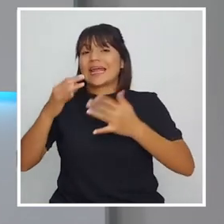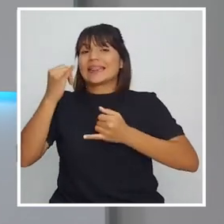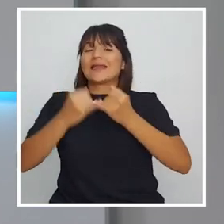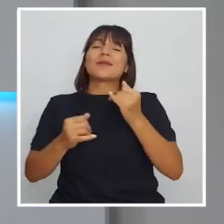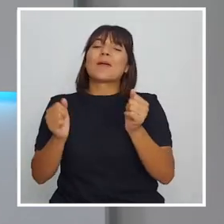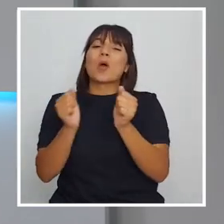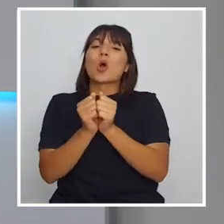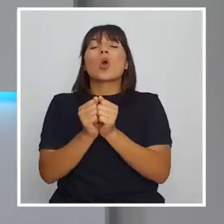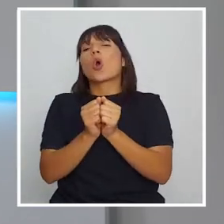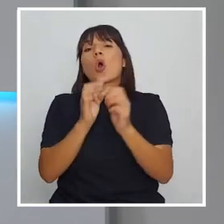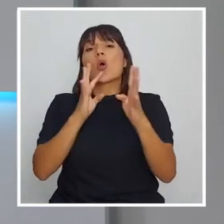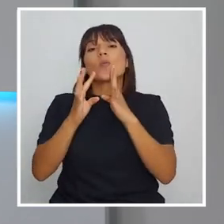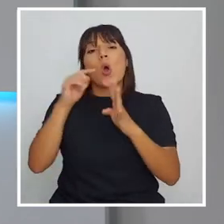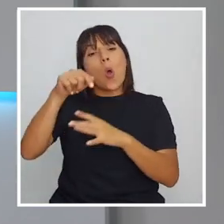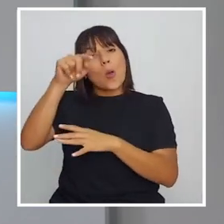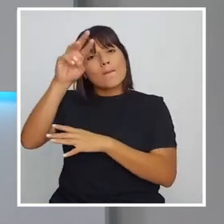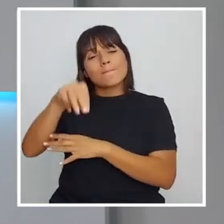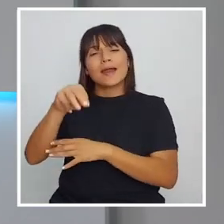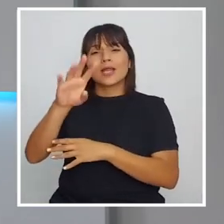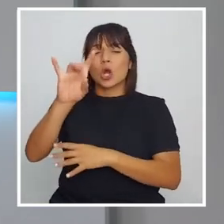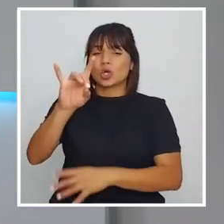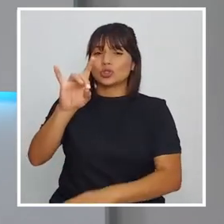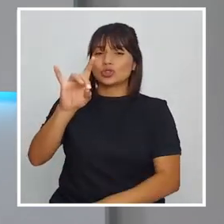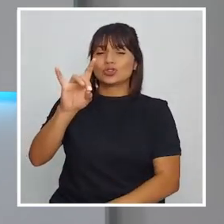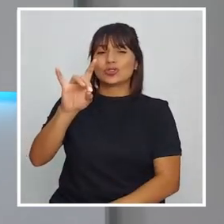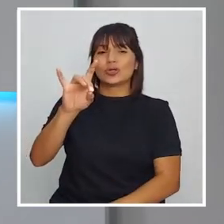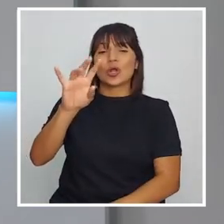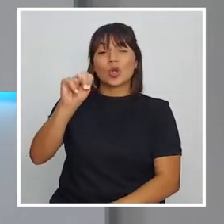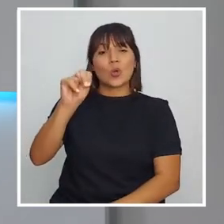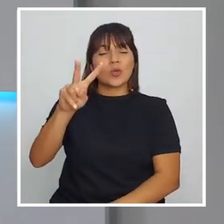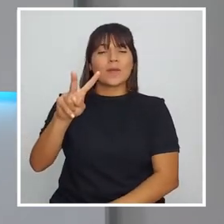martes 8 de noviembre. Don Danilo,